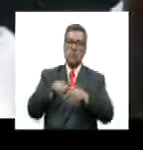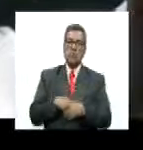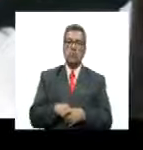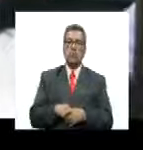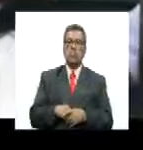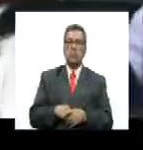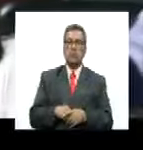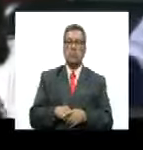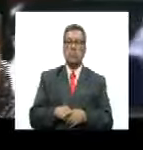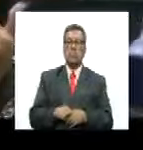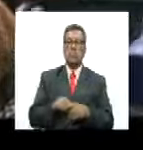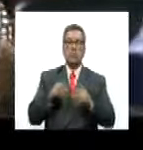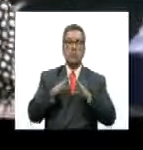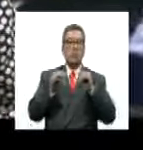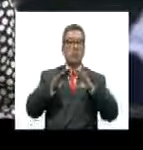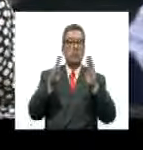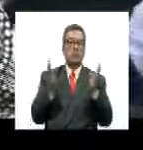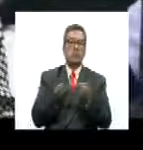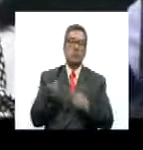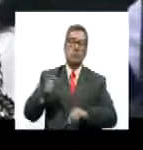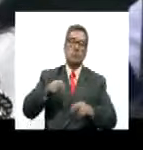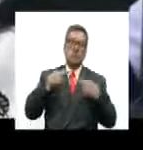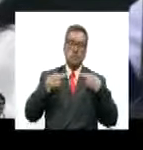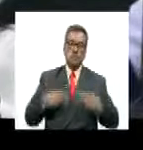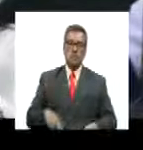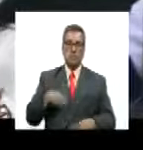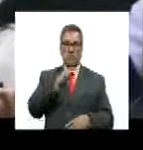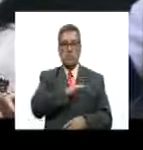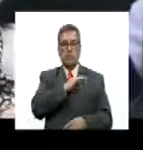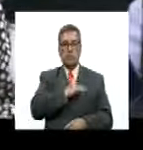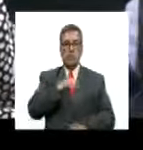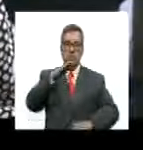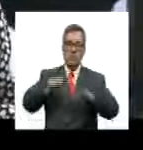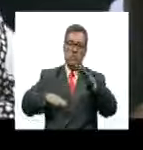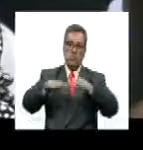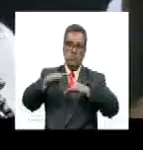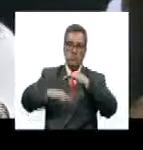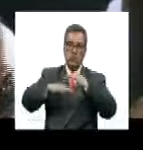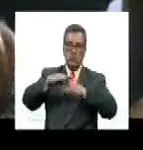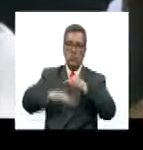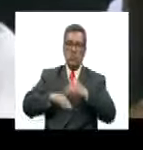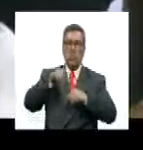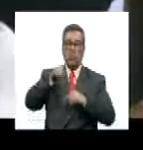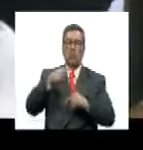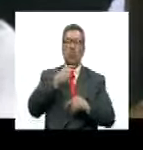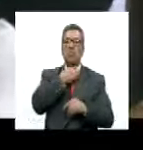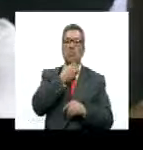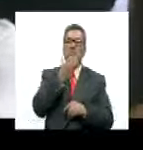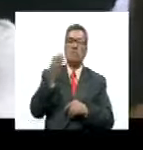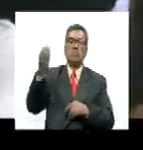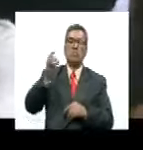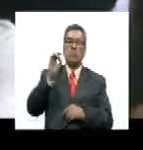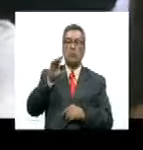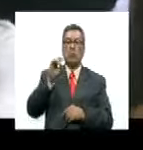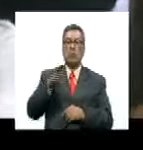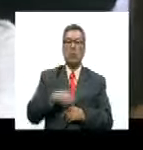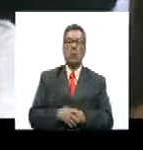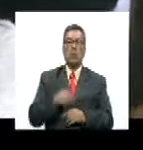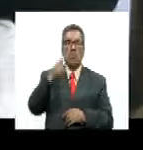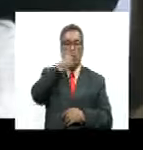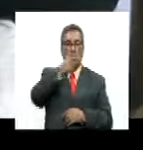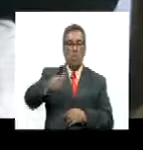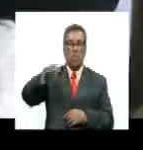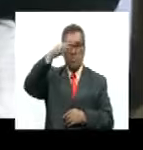haya un mundo más humano, sociedades más equitativas. En ese grito de los Dolores, el